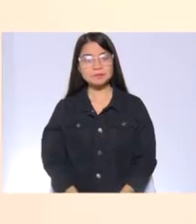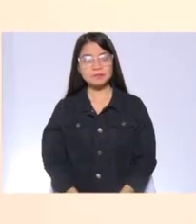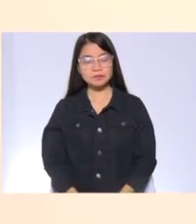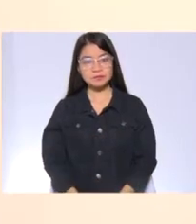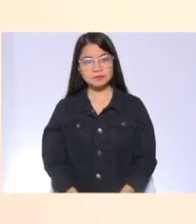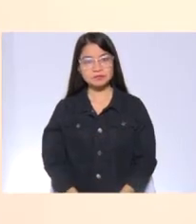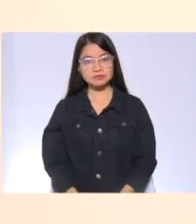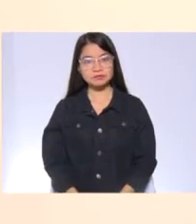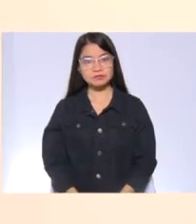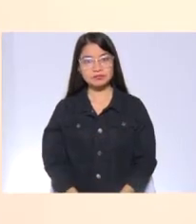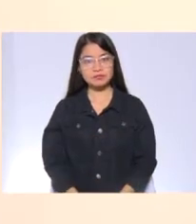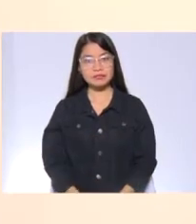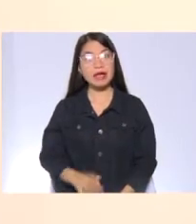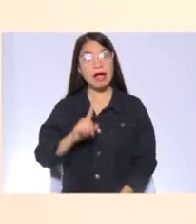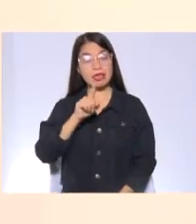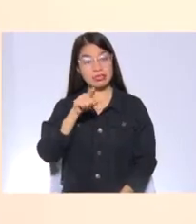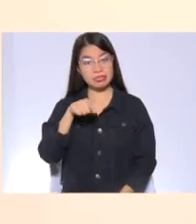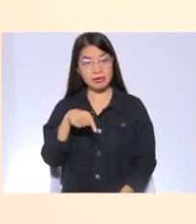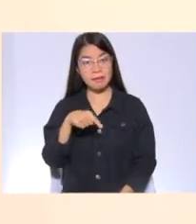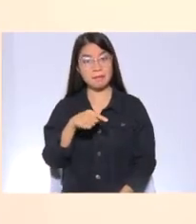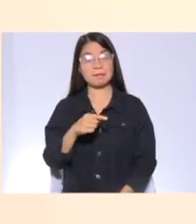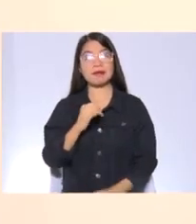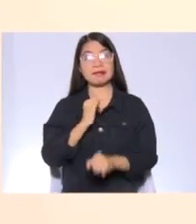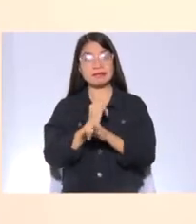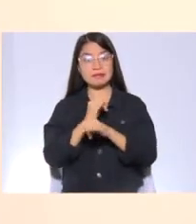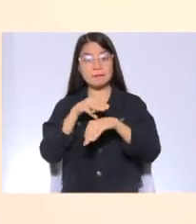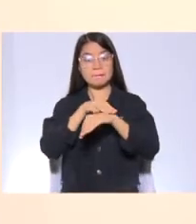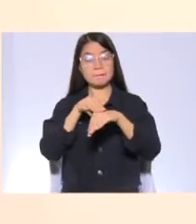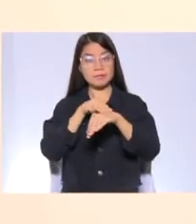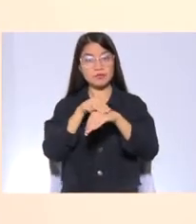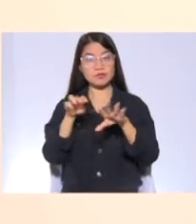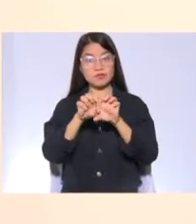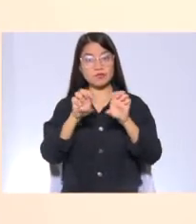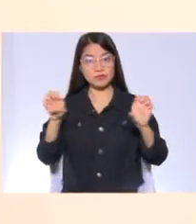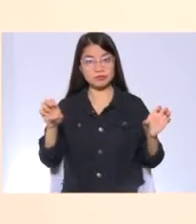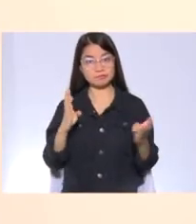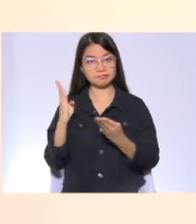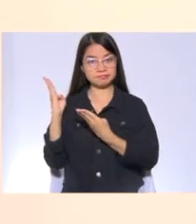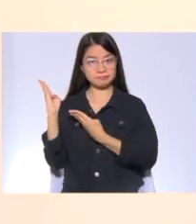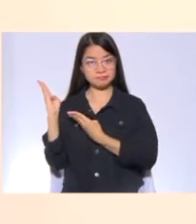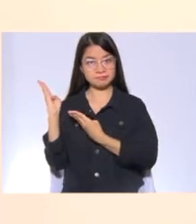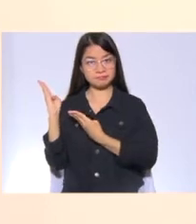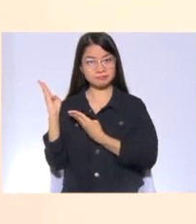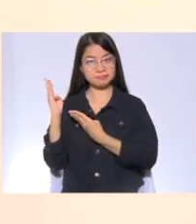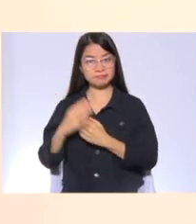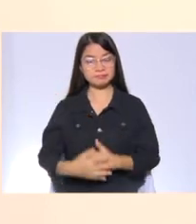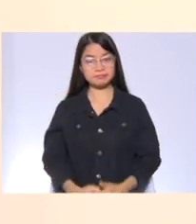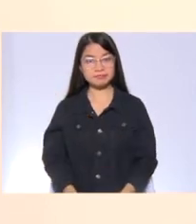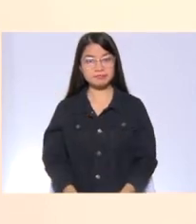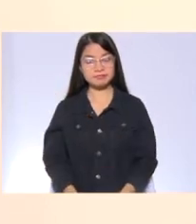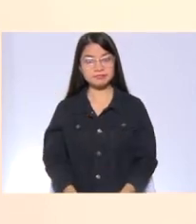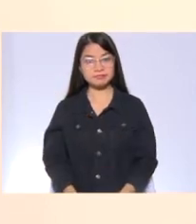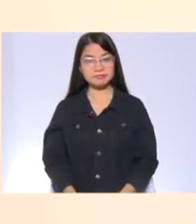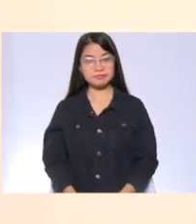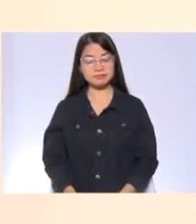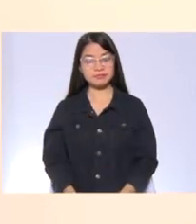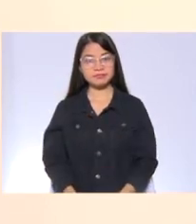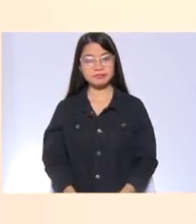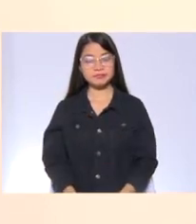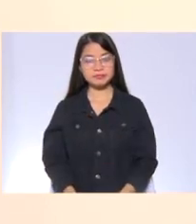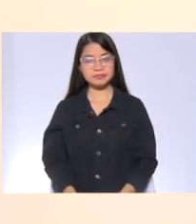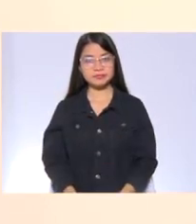pero también que visiten nuestra página web del Ministerio del Poder Popular para la Educación con el enlace me